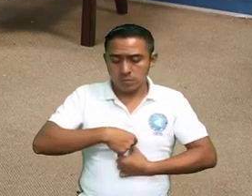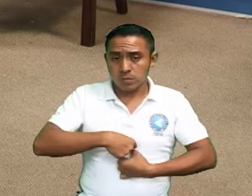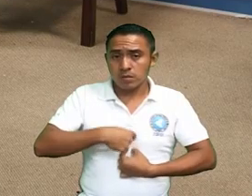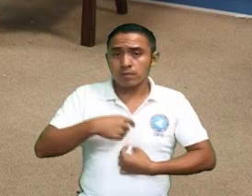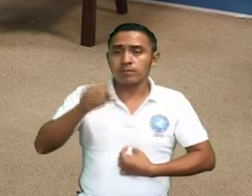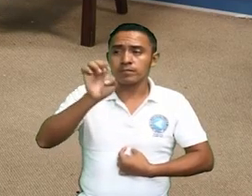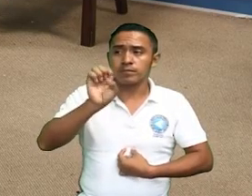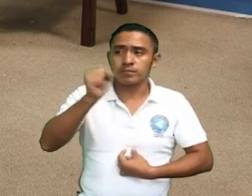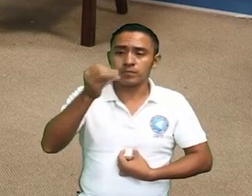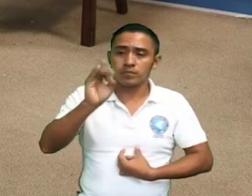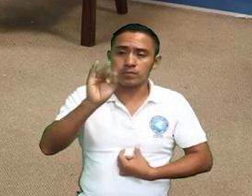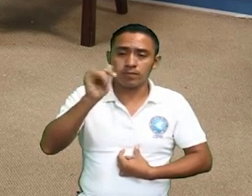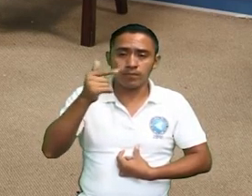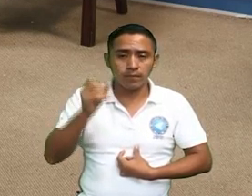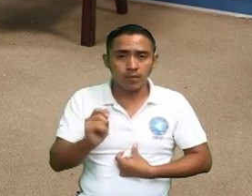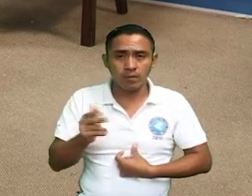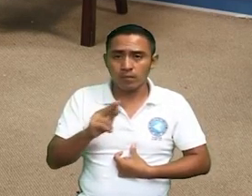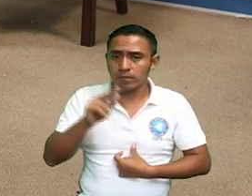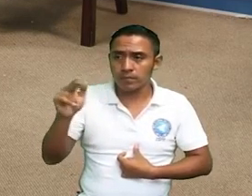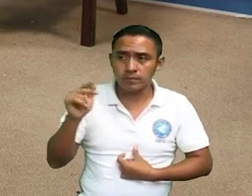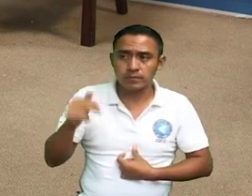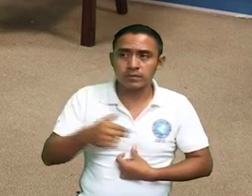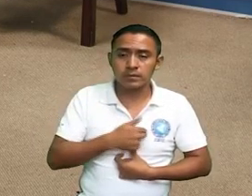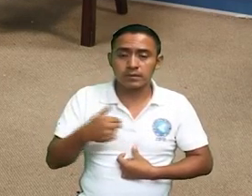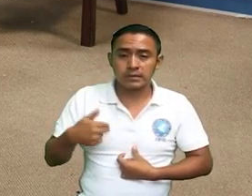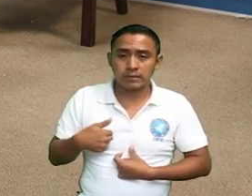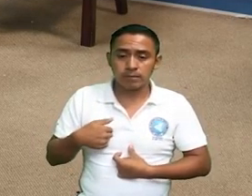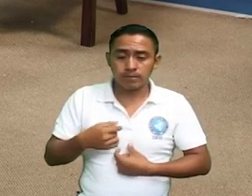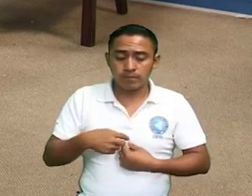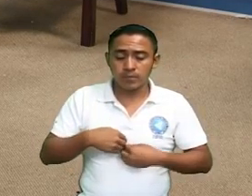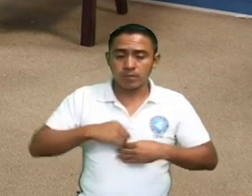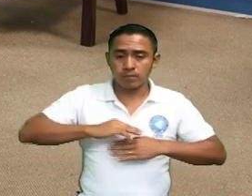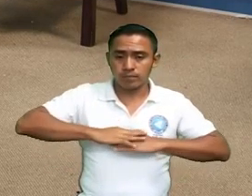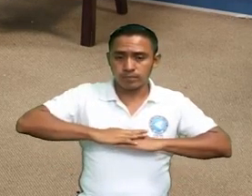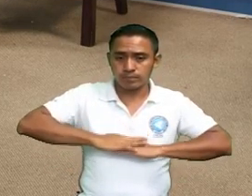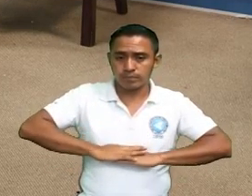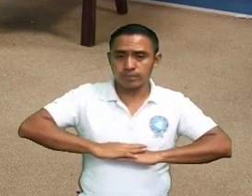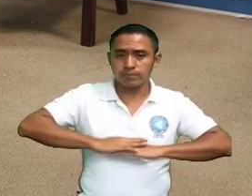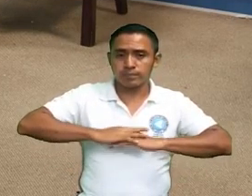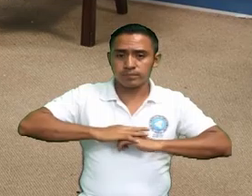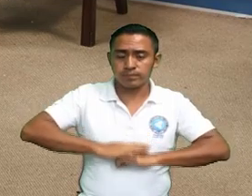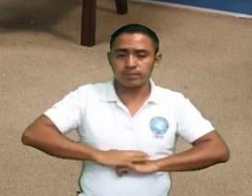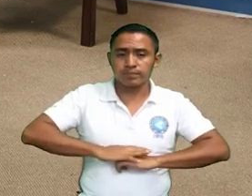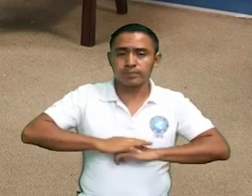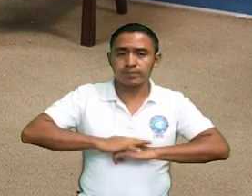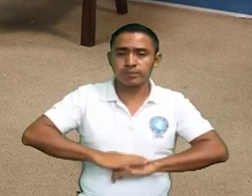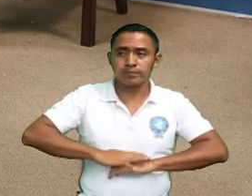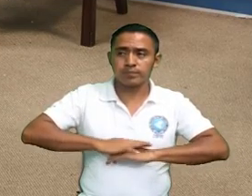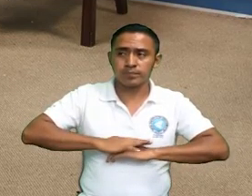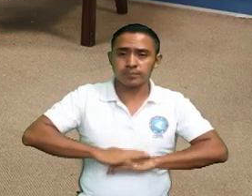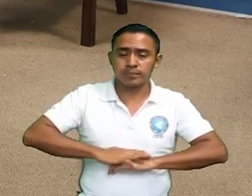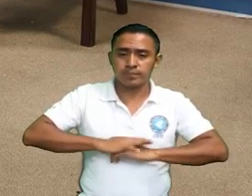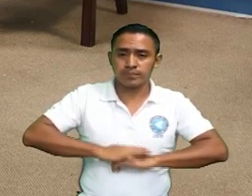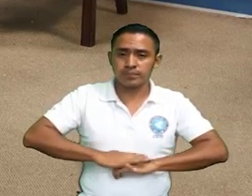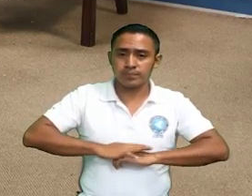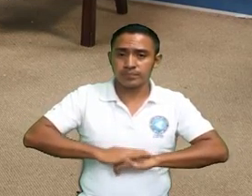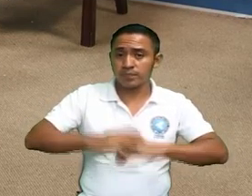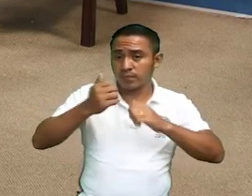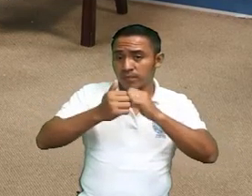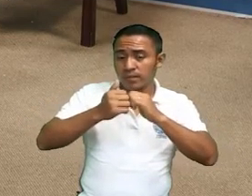de movimiento que hace que el movimiento sea hacia abajo. Normalmente la persona normal tiene su